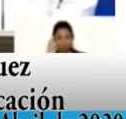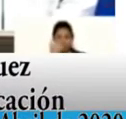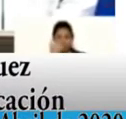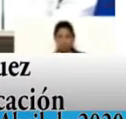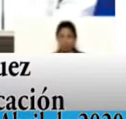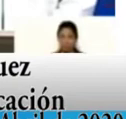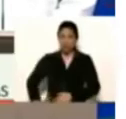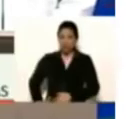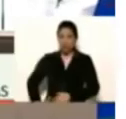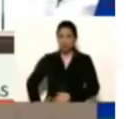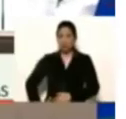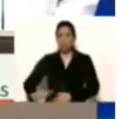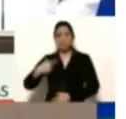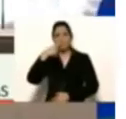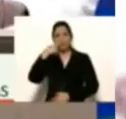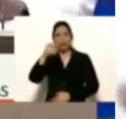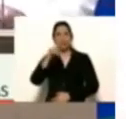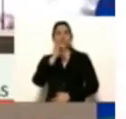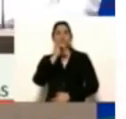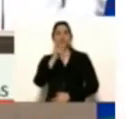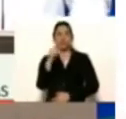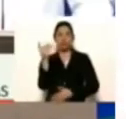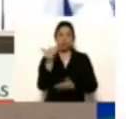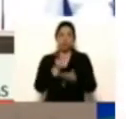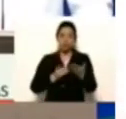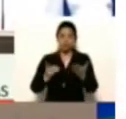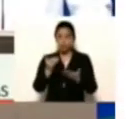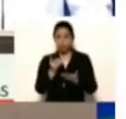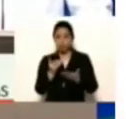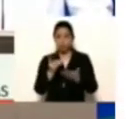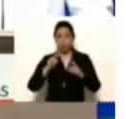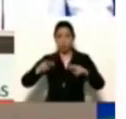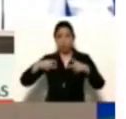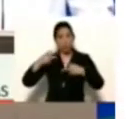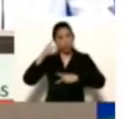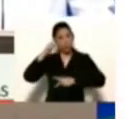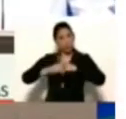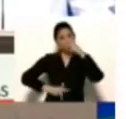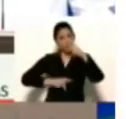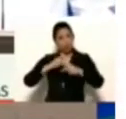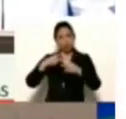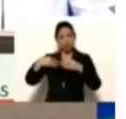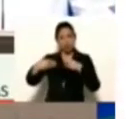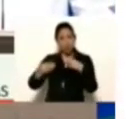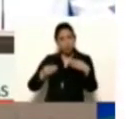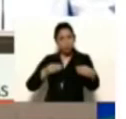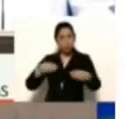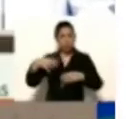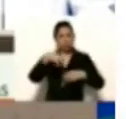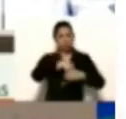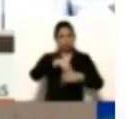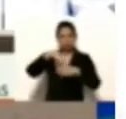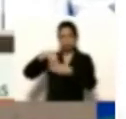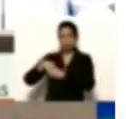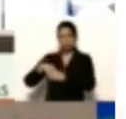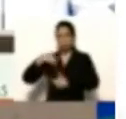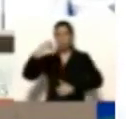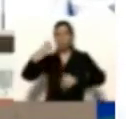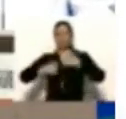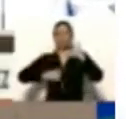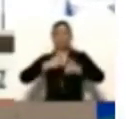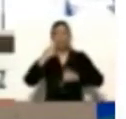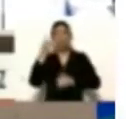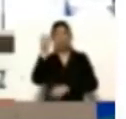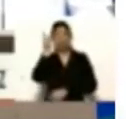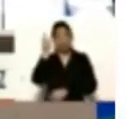presidente Maduro informará diseñada el nuevo procedimiento de flexibilización de la cuarentena, cuáles van a ser los